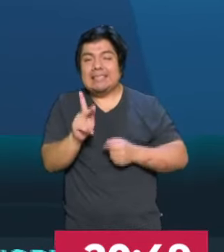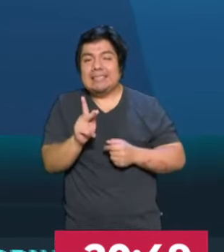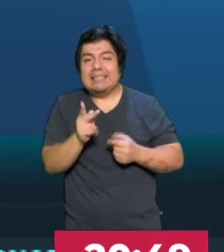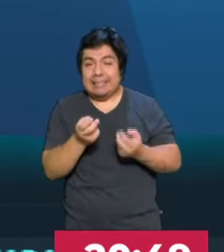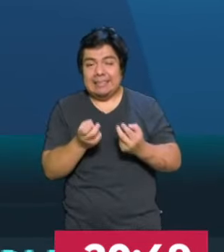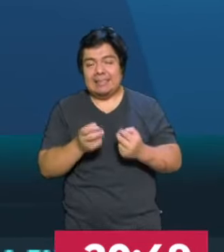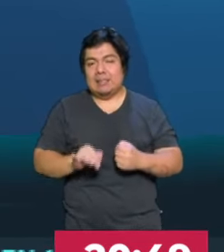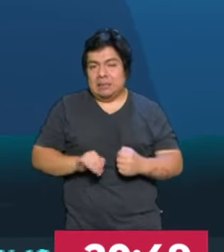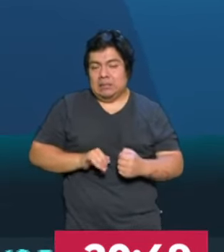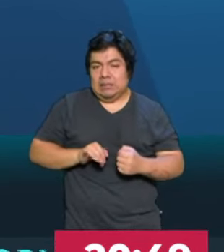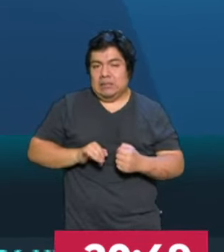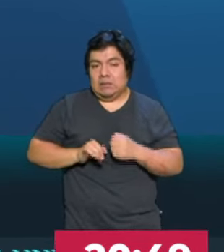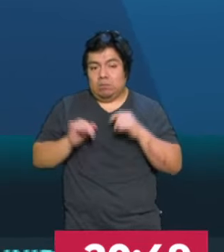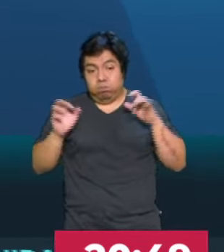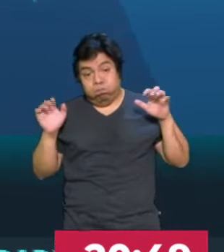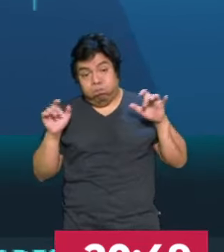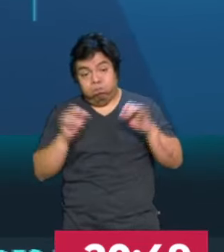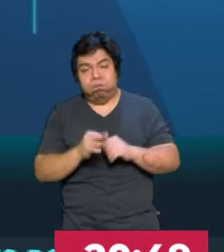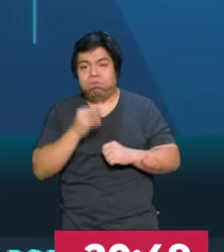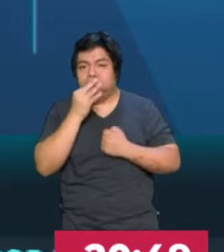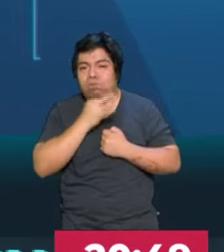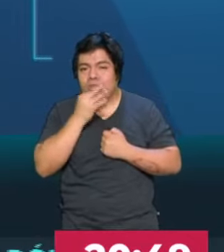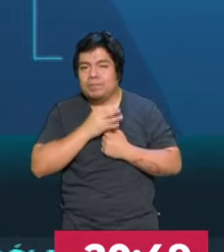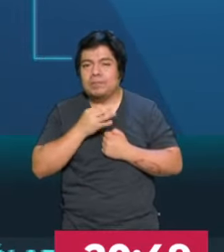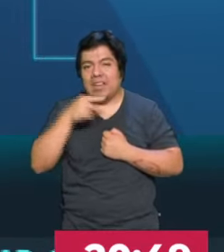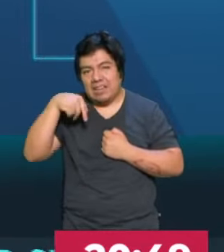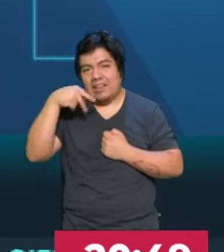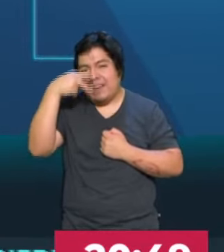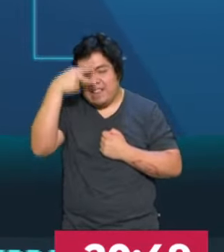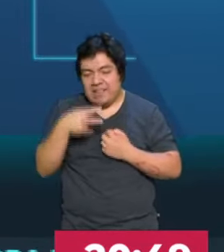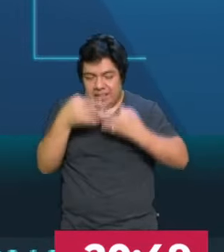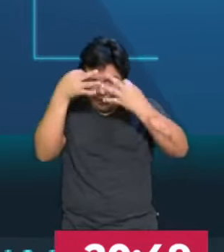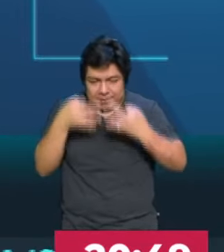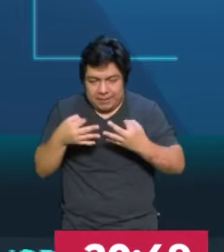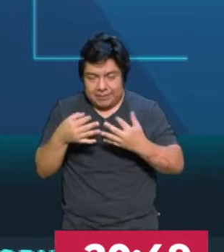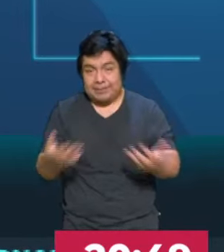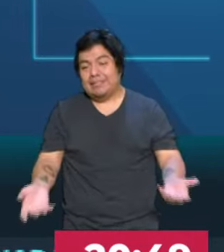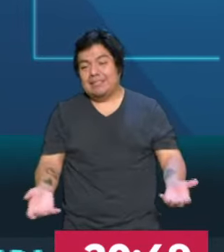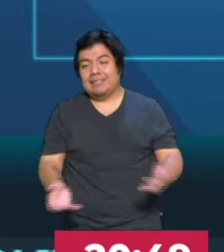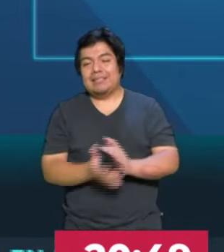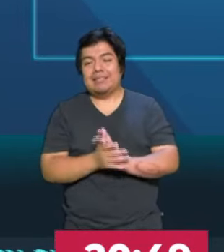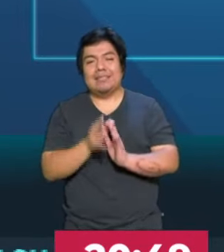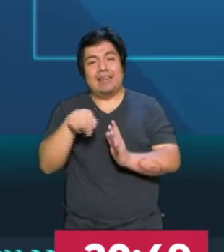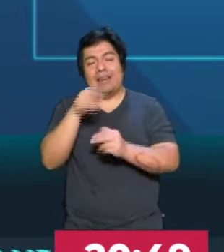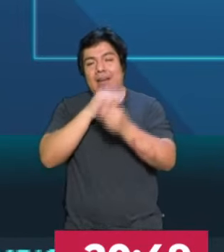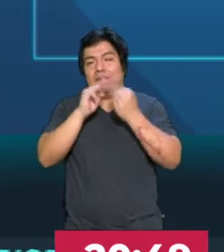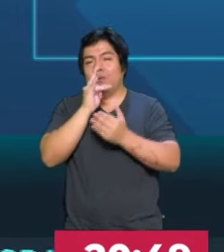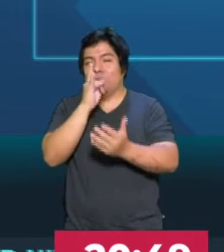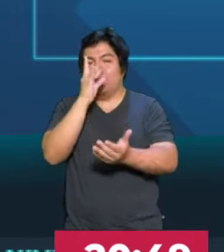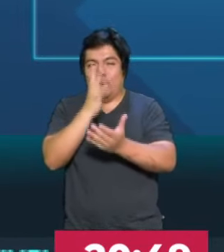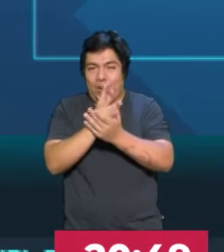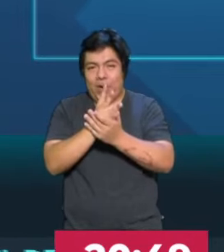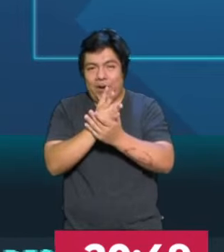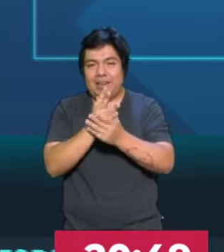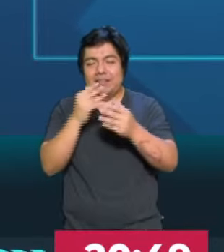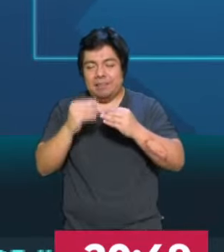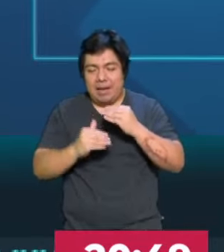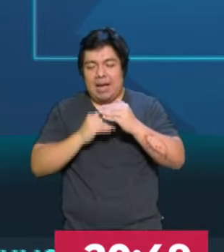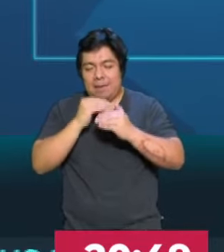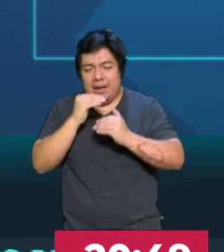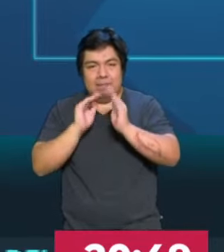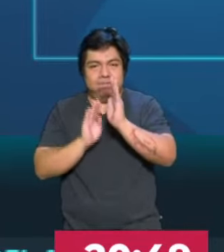es lo interesante, que es una fiesta realmente patria y en ese sentido única en el mundo, porque nosotros ya le fuimos dando más realce en